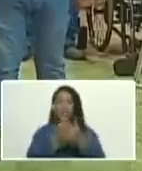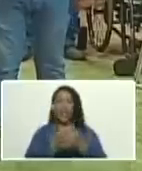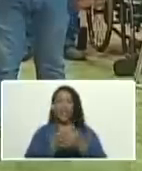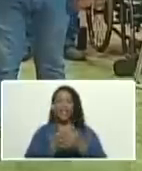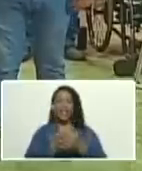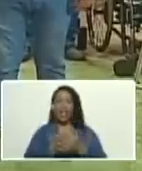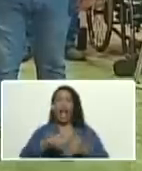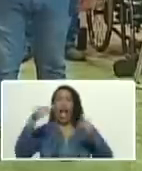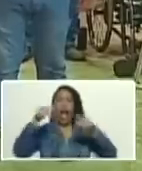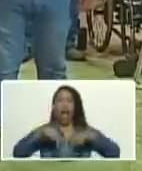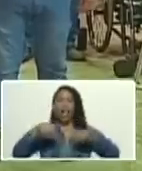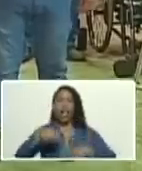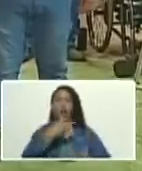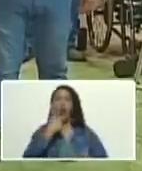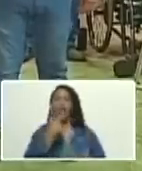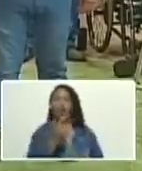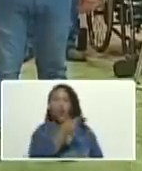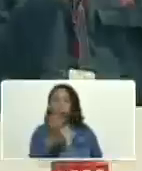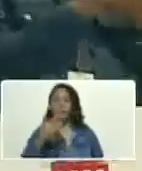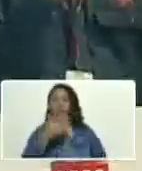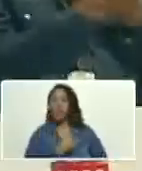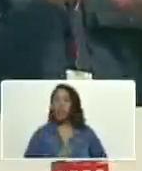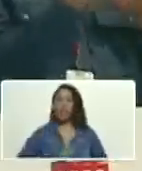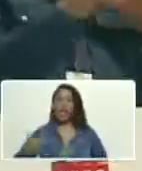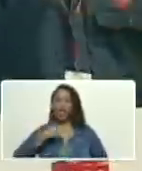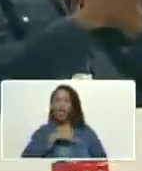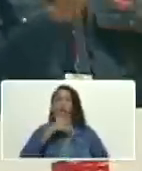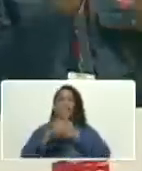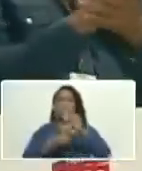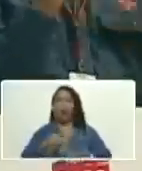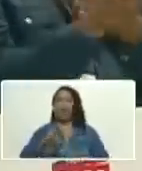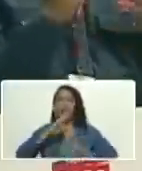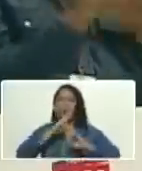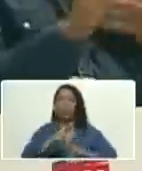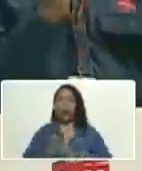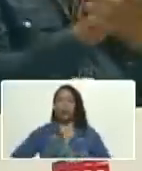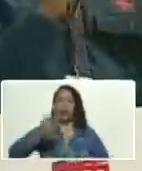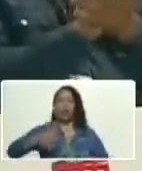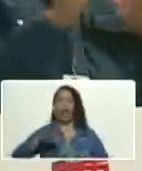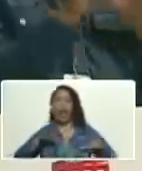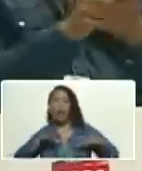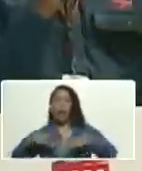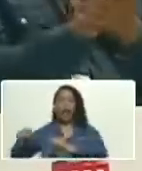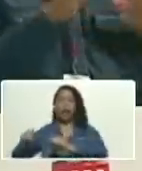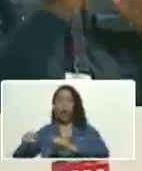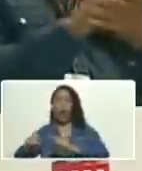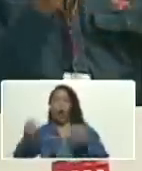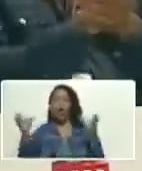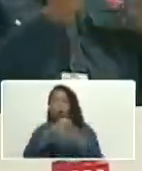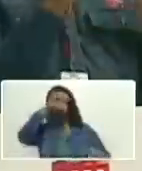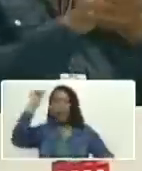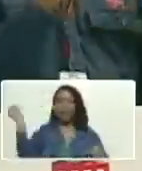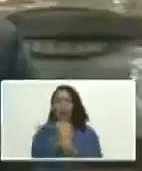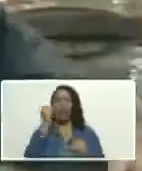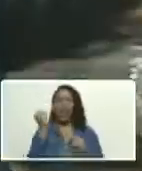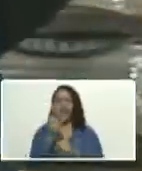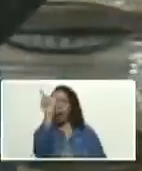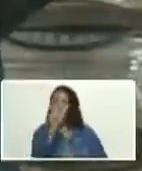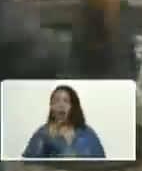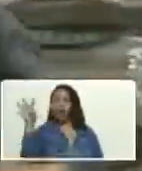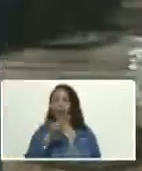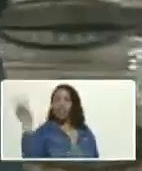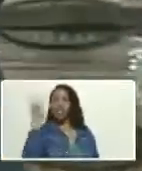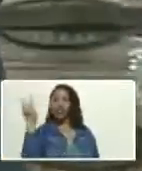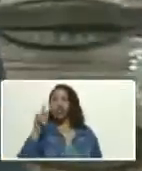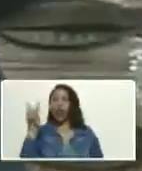Como usted lo dijo, presidente, hace unos días le dimos una respuesta contundente al imperialismo. Con la clase obrera de Guayana y de Venezuela y con